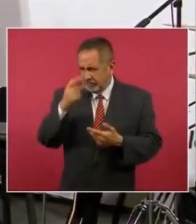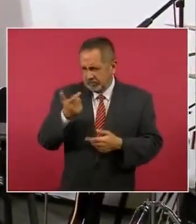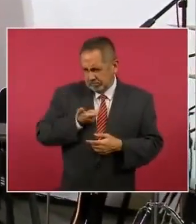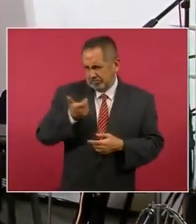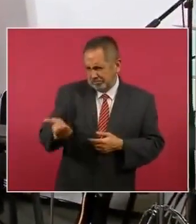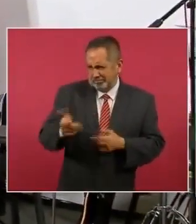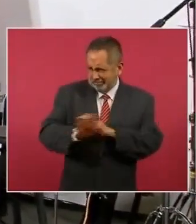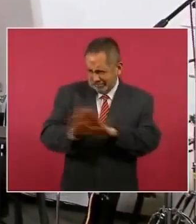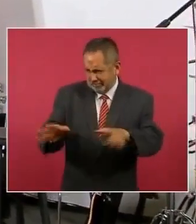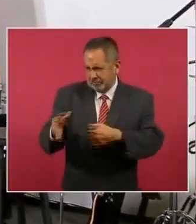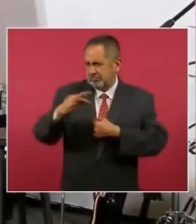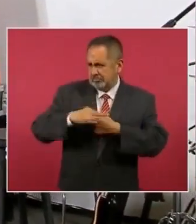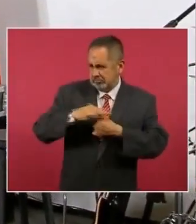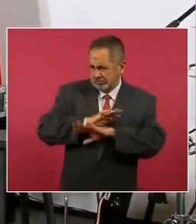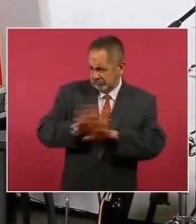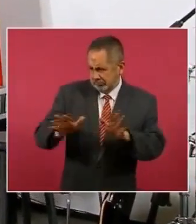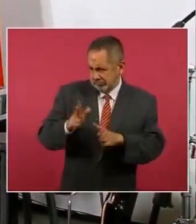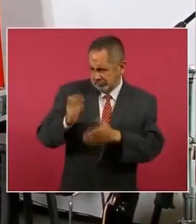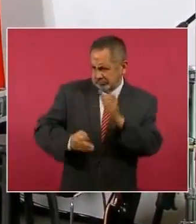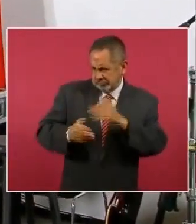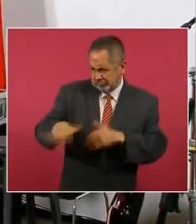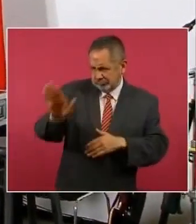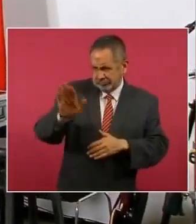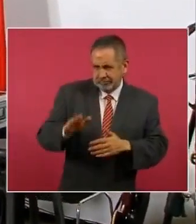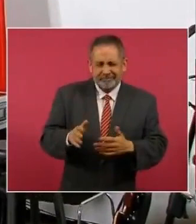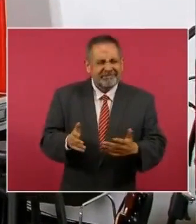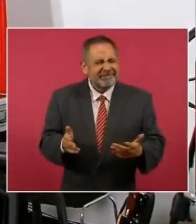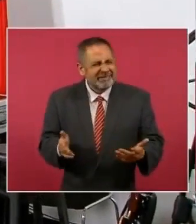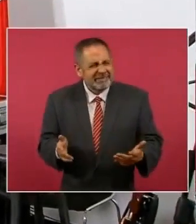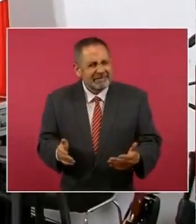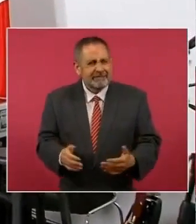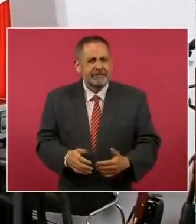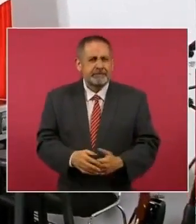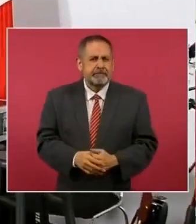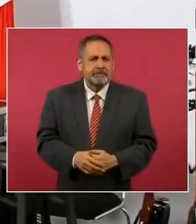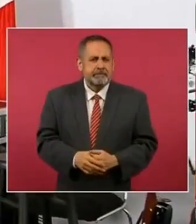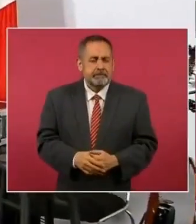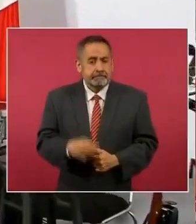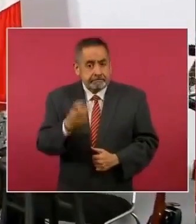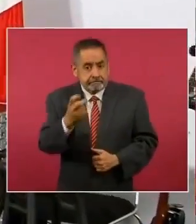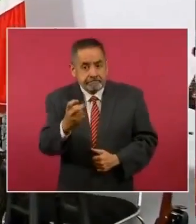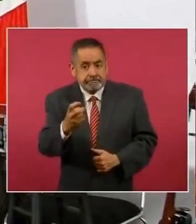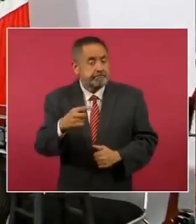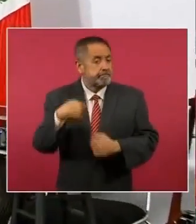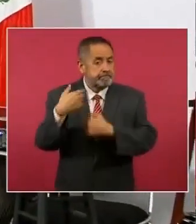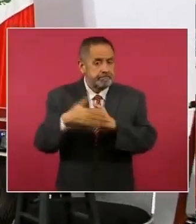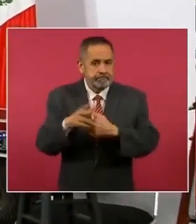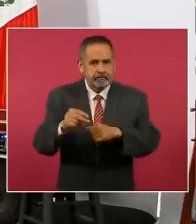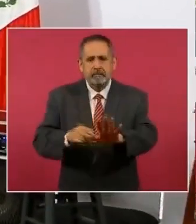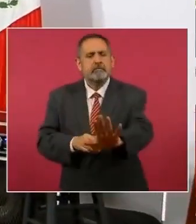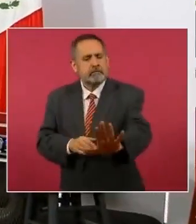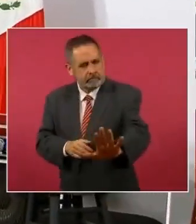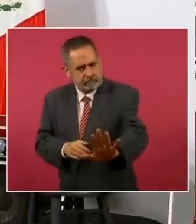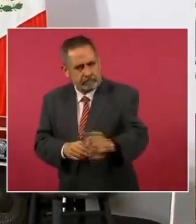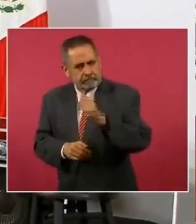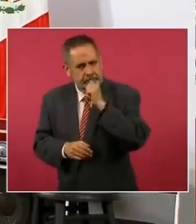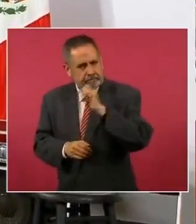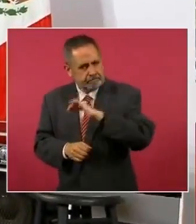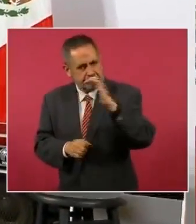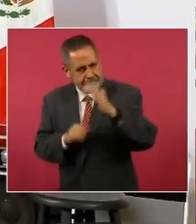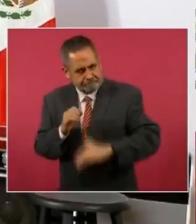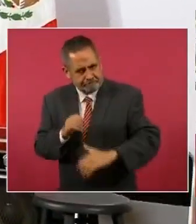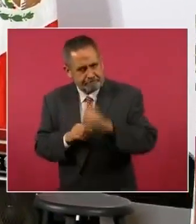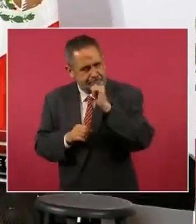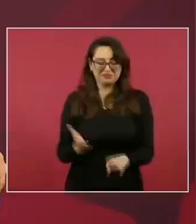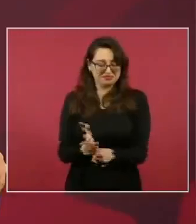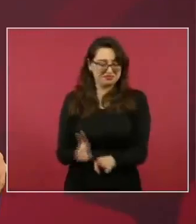centro de una campaña de acoso permanente a partir de lo que dice el presidente. Esto no es derecho de réplica. La réplica es